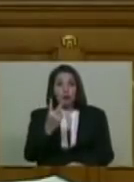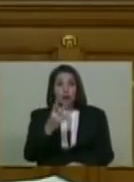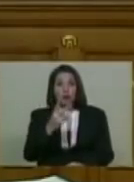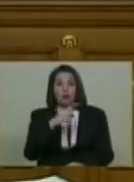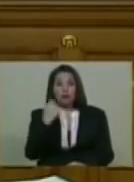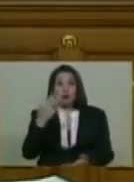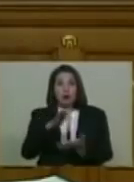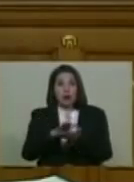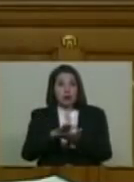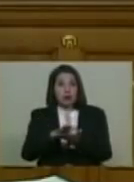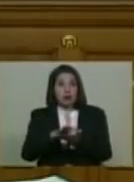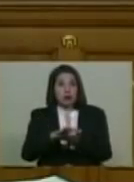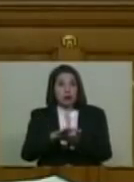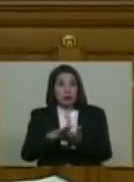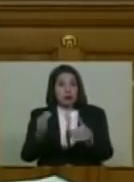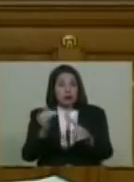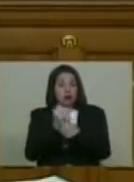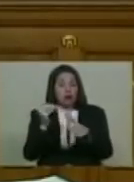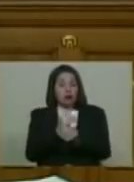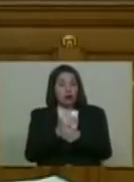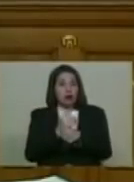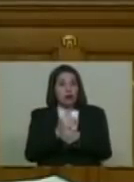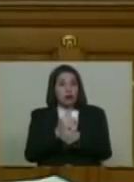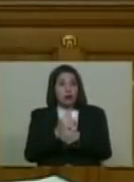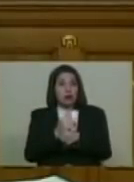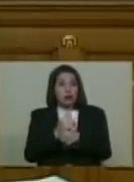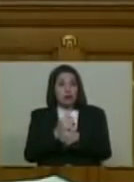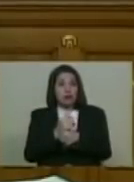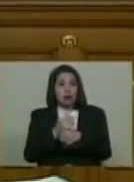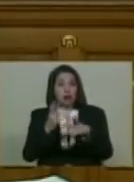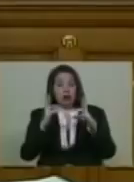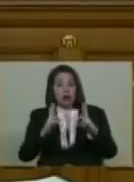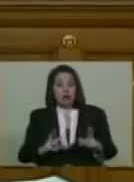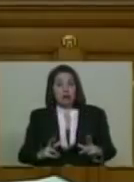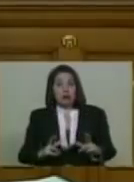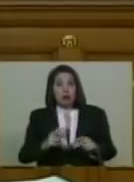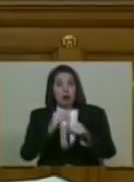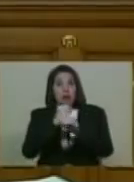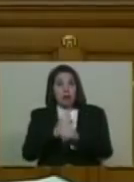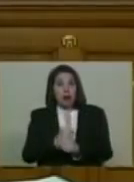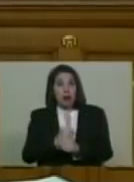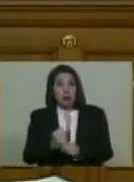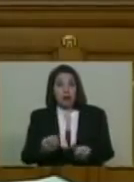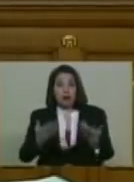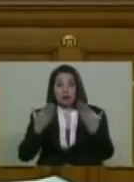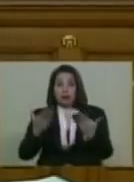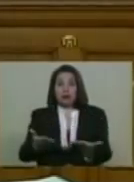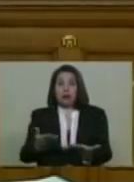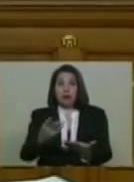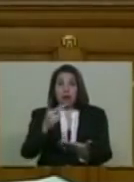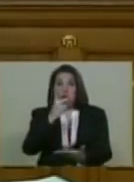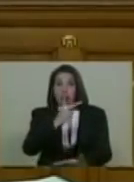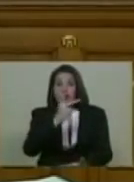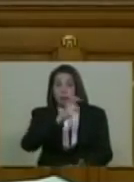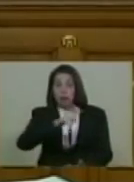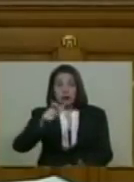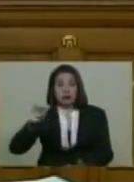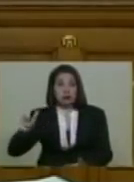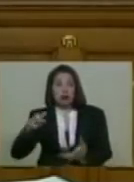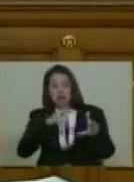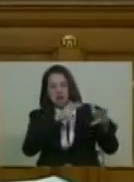en el momento que se encontraban en situación de reposo esperando la entrega de estos terroristas fueron